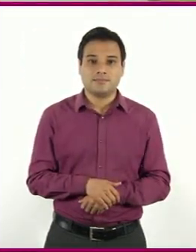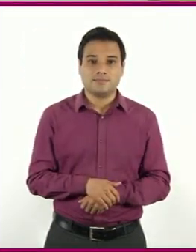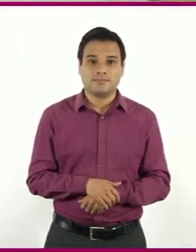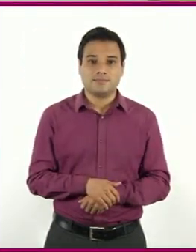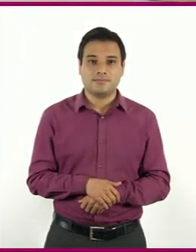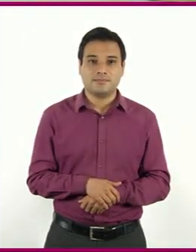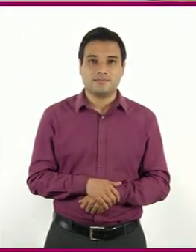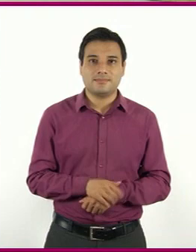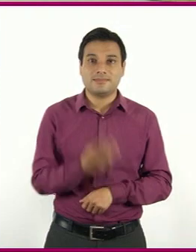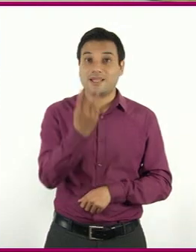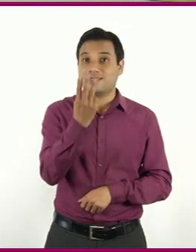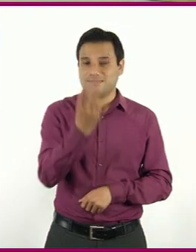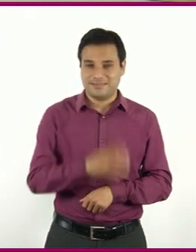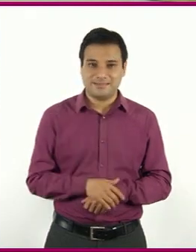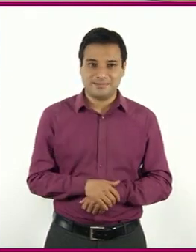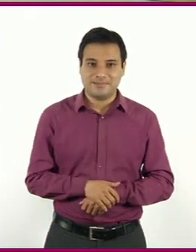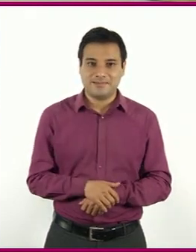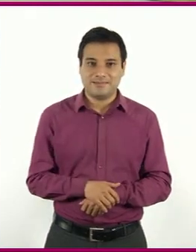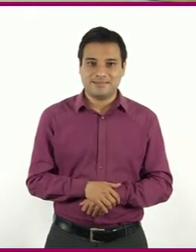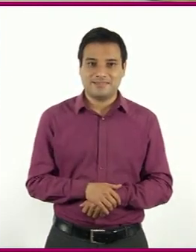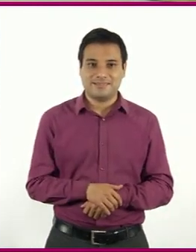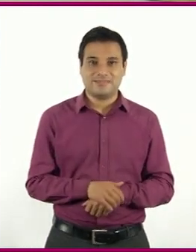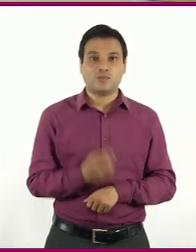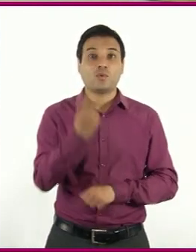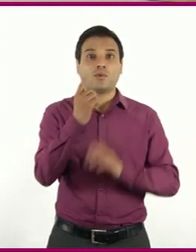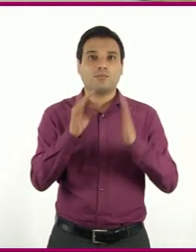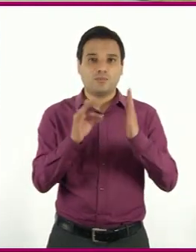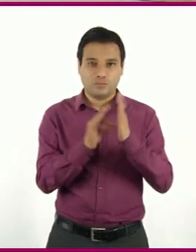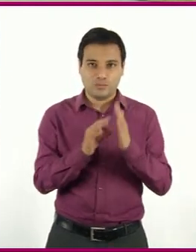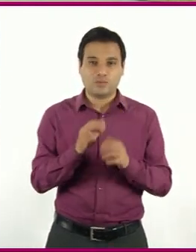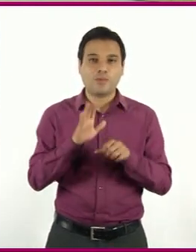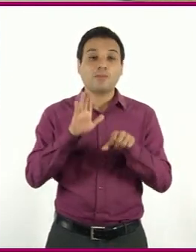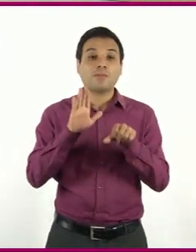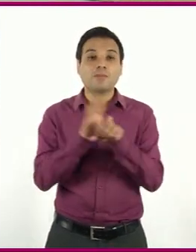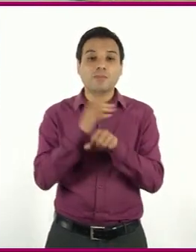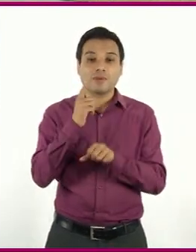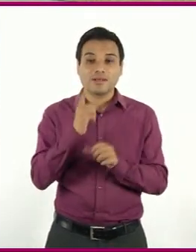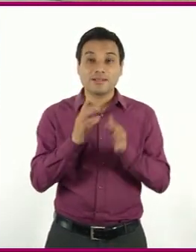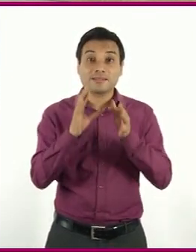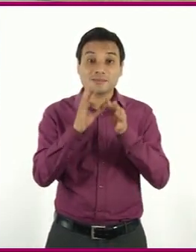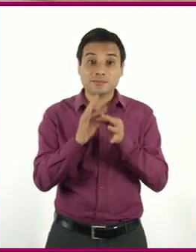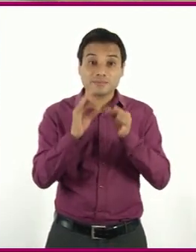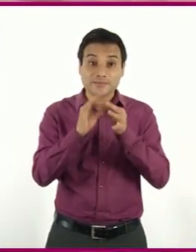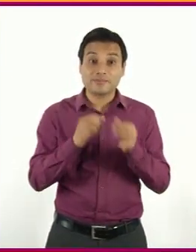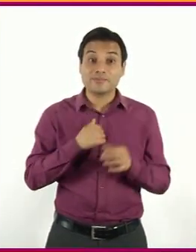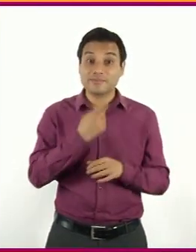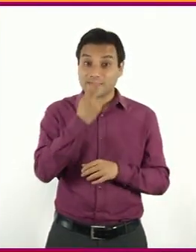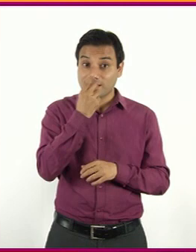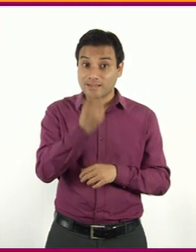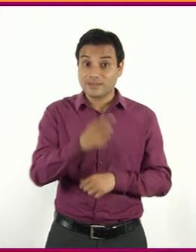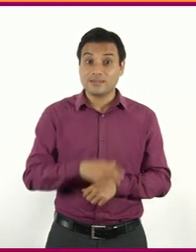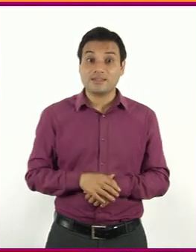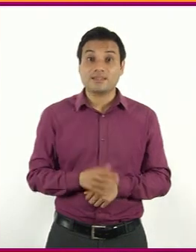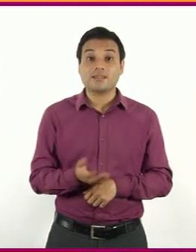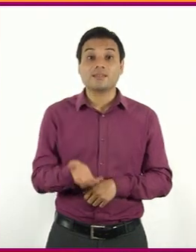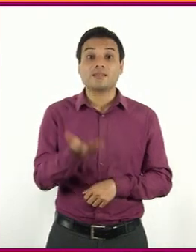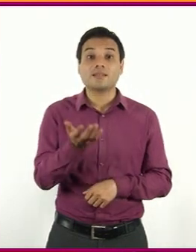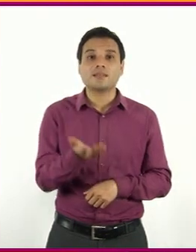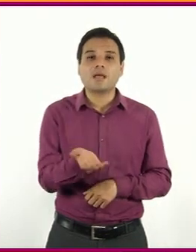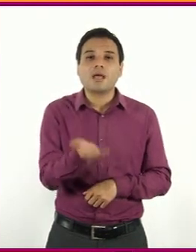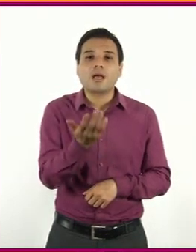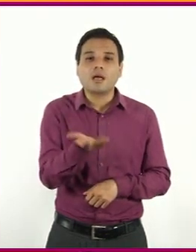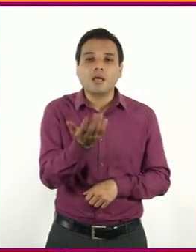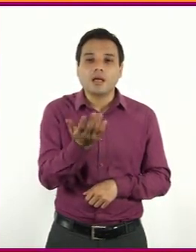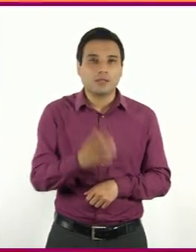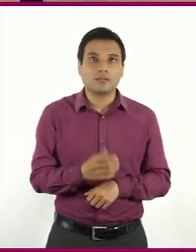Ahí está, tres. Pregunto para el profesor, te voy a explicar por qué. Dijimos lanzar y cachar. Y le hiciste aquí nada